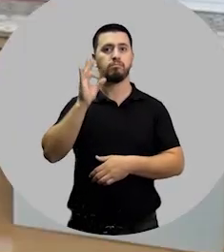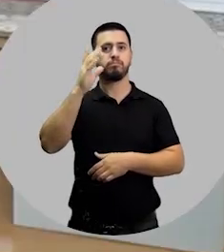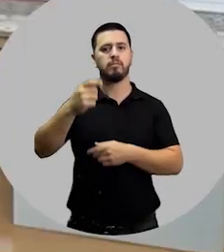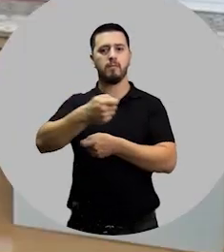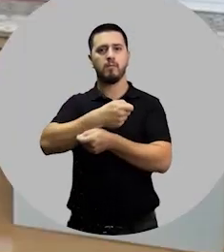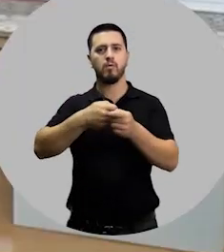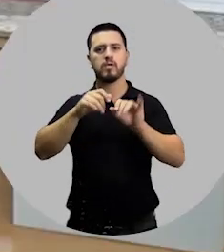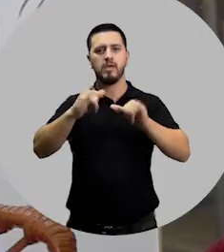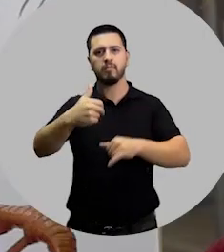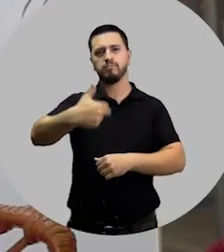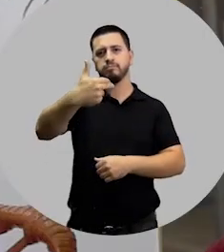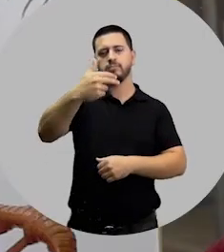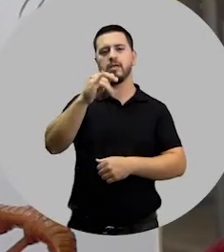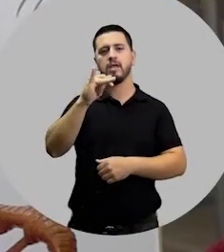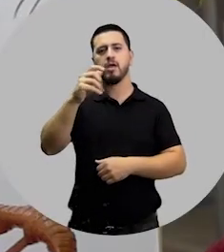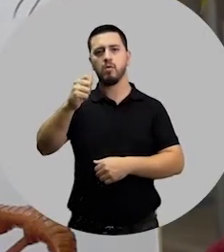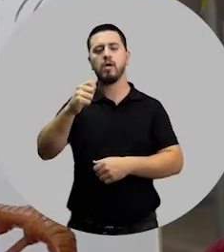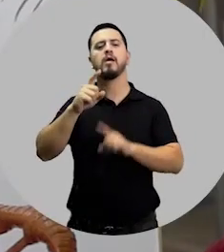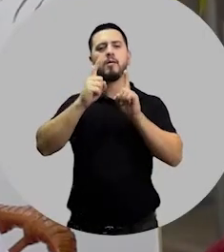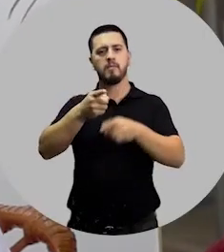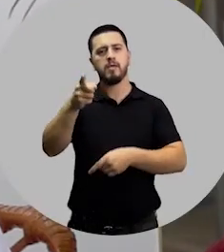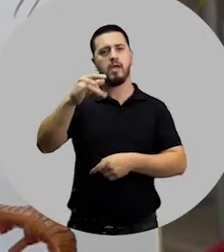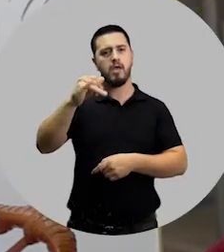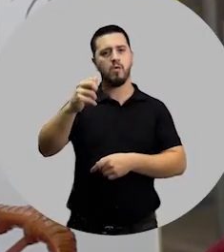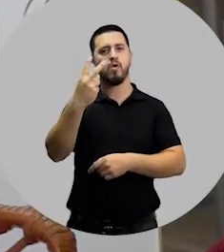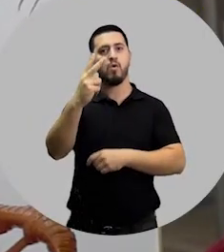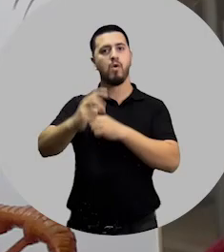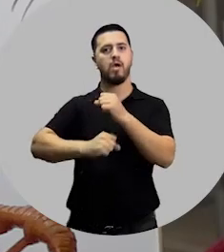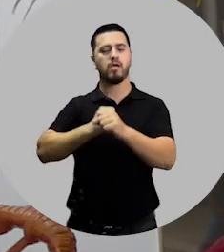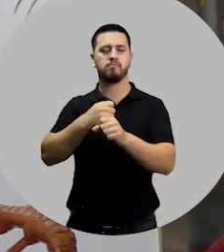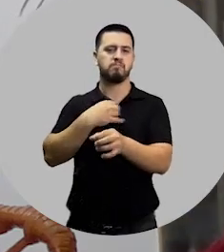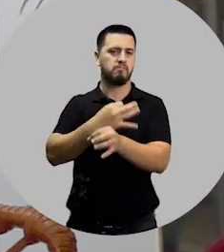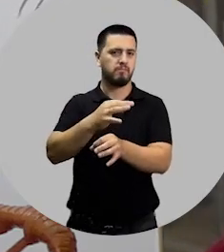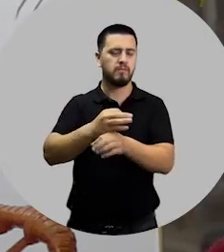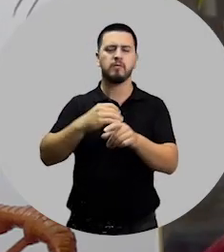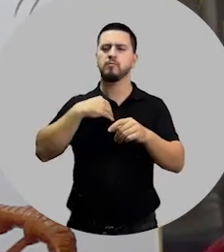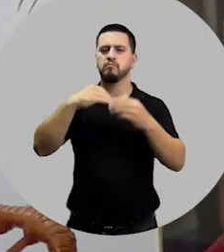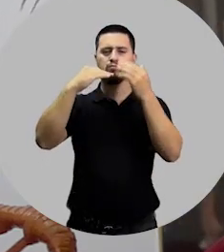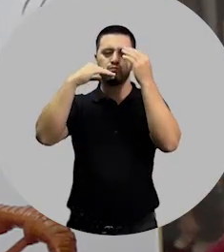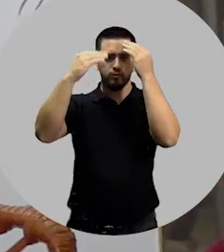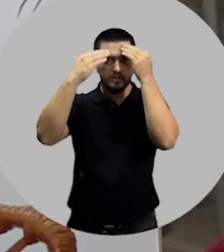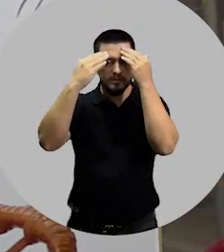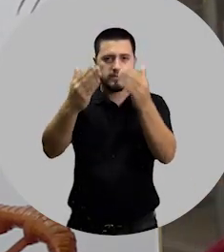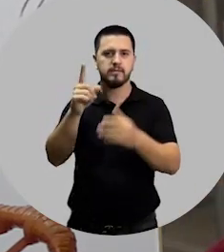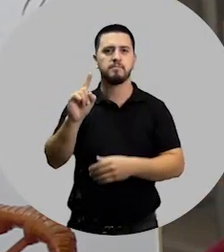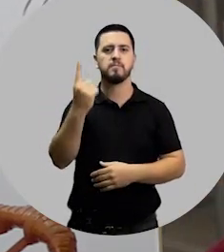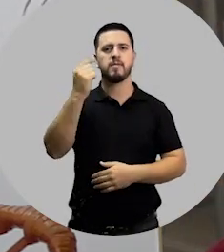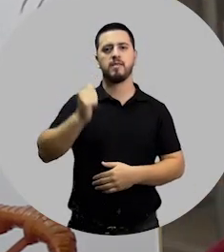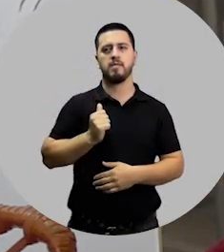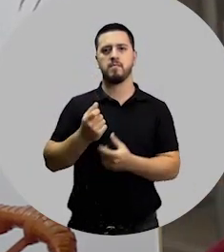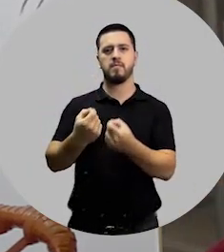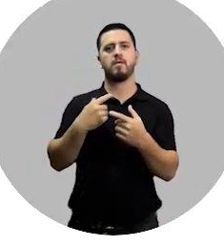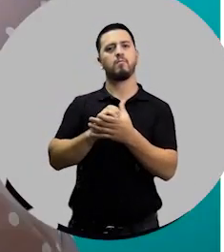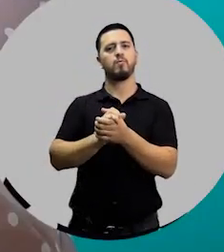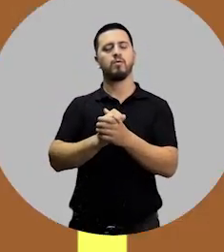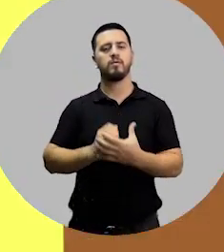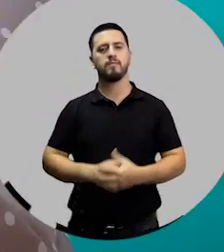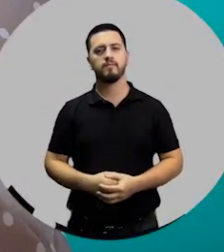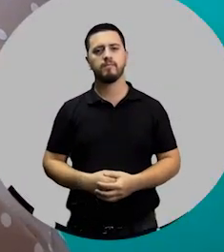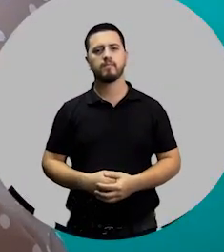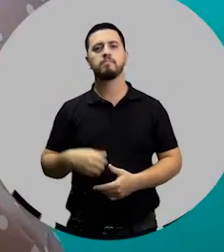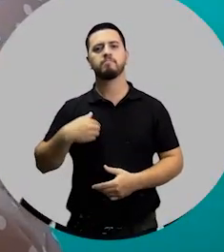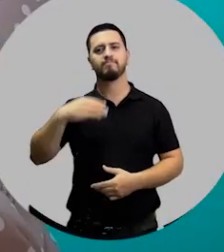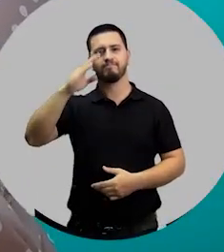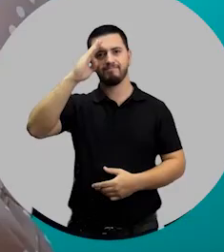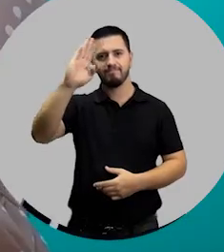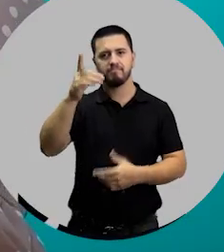pasaron por el programa AICUA, AICUA por sus 2 años y muy, muy agradecida con la Primera Dama por esta oportunidad. Saludamos